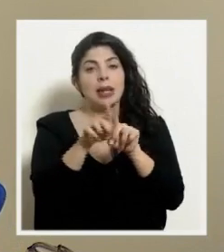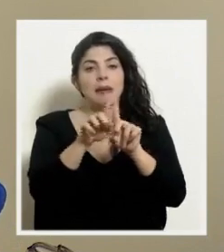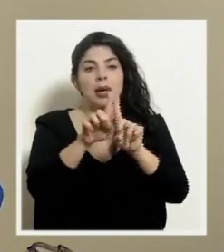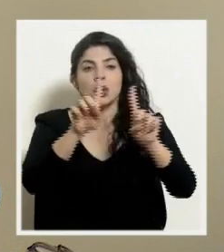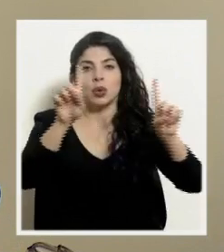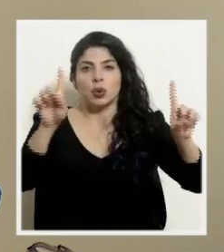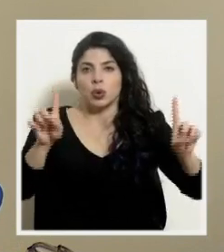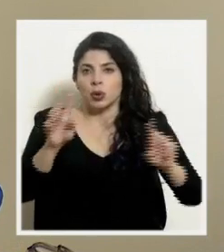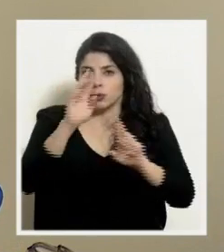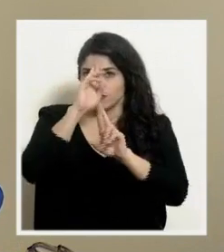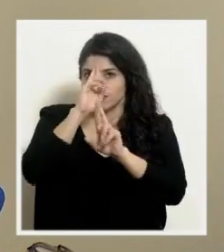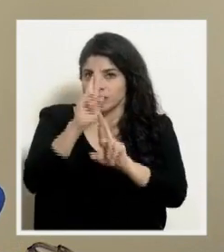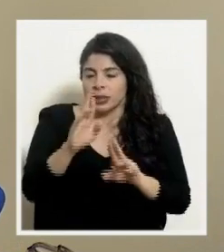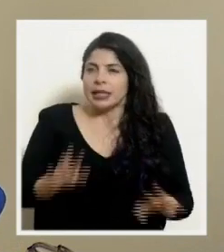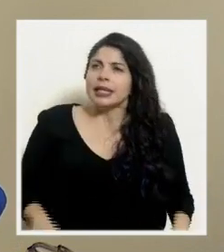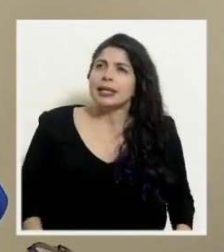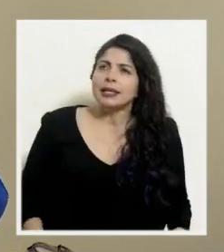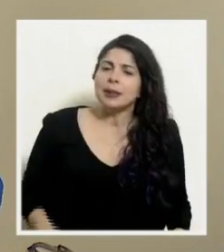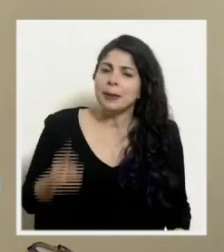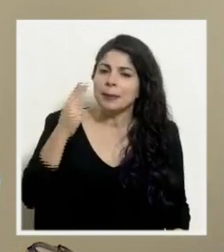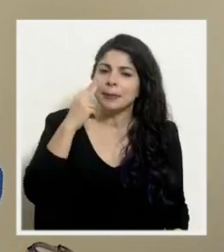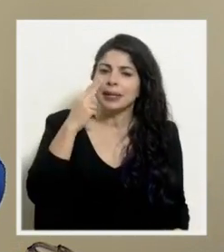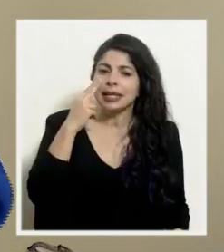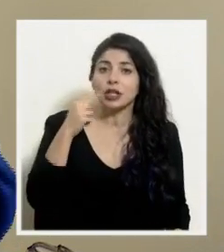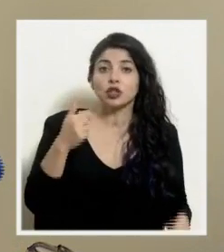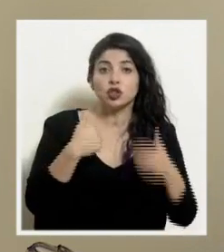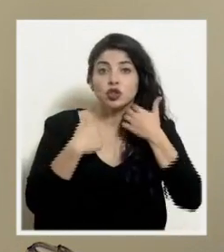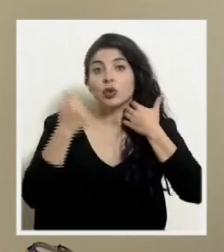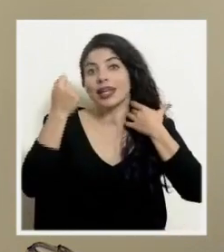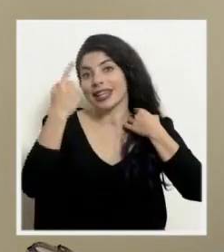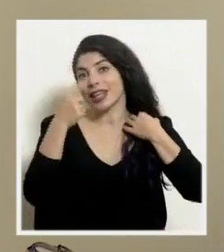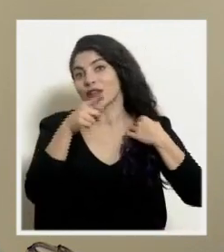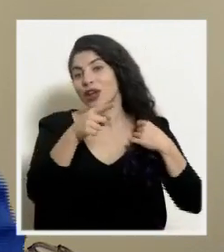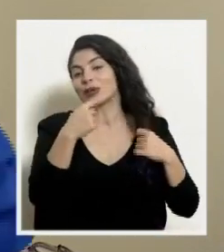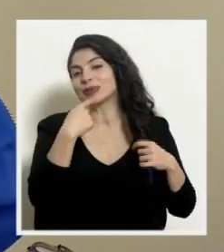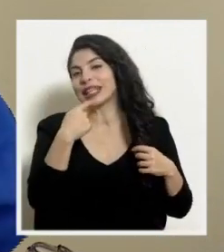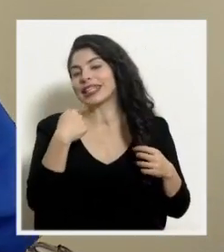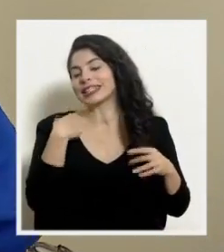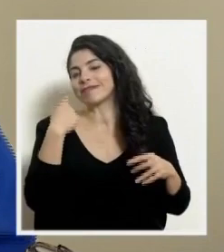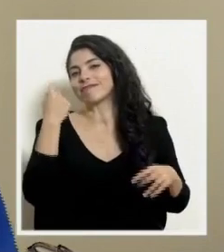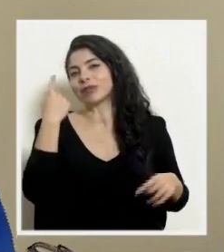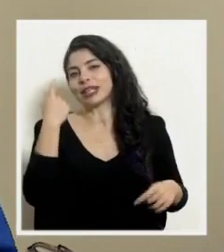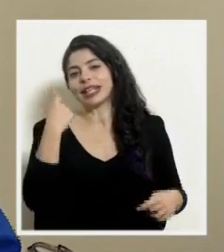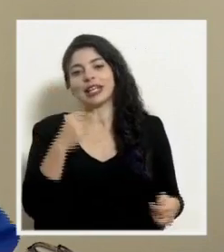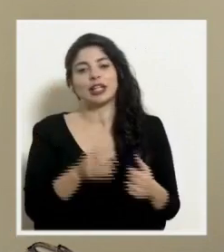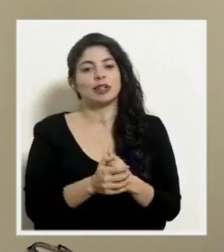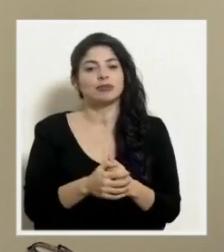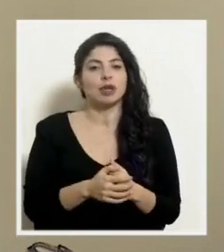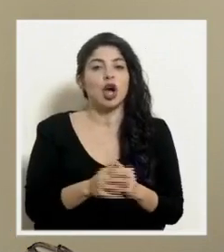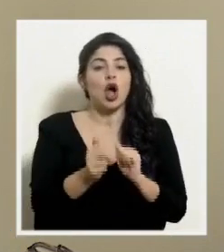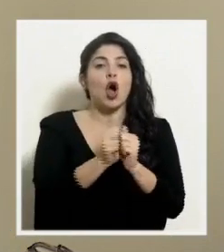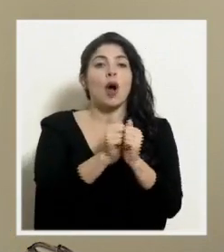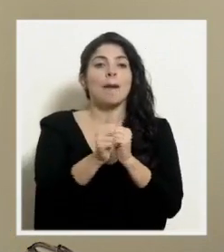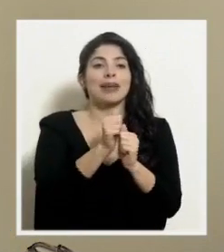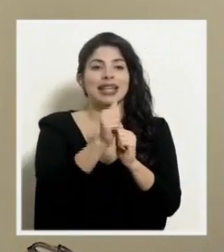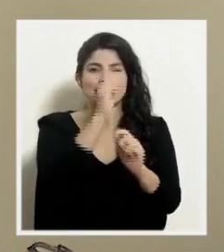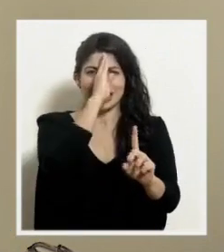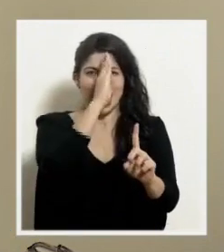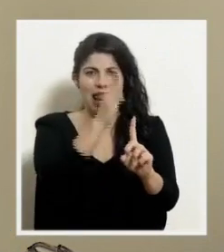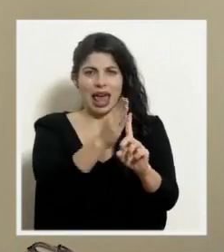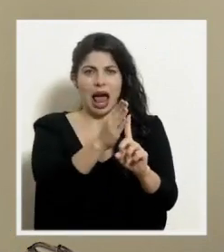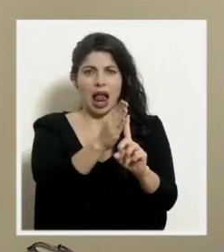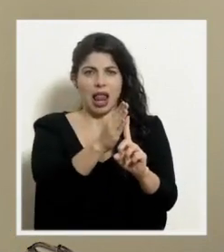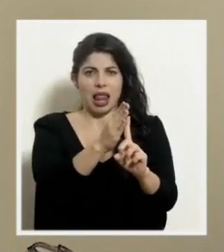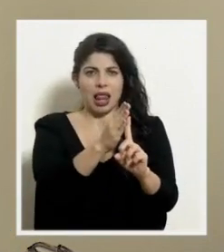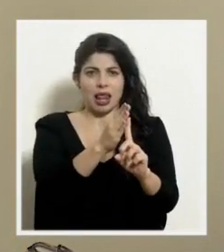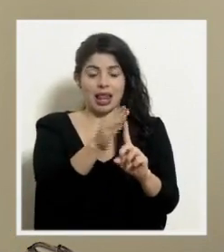distanciamientos. Mire, yo entiendo lo que usted me plantea, el concepto de competencia leal puro,